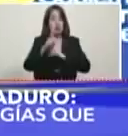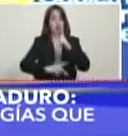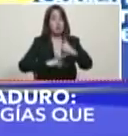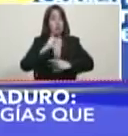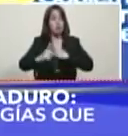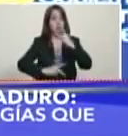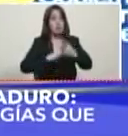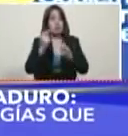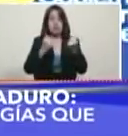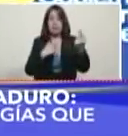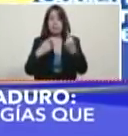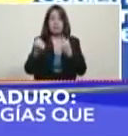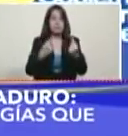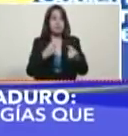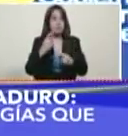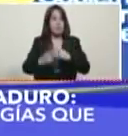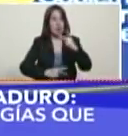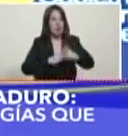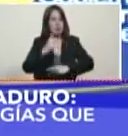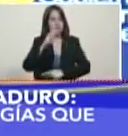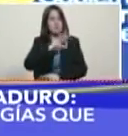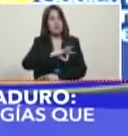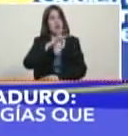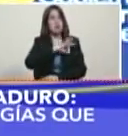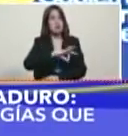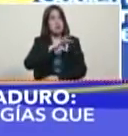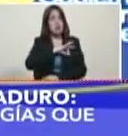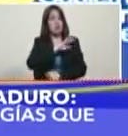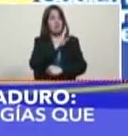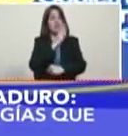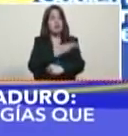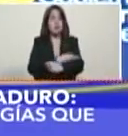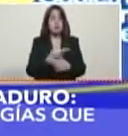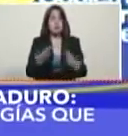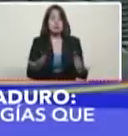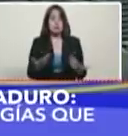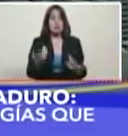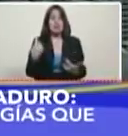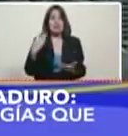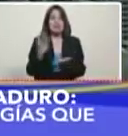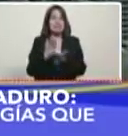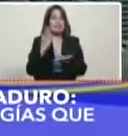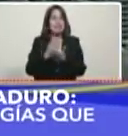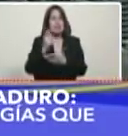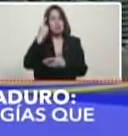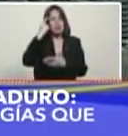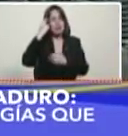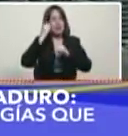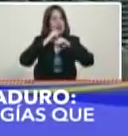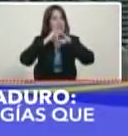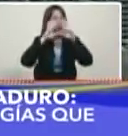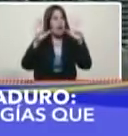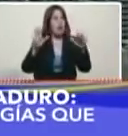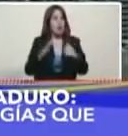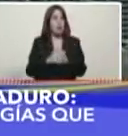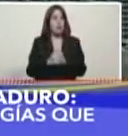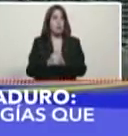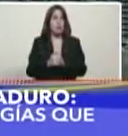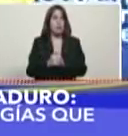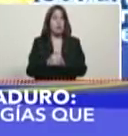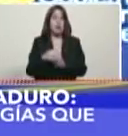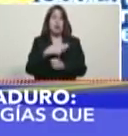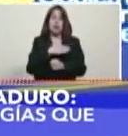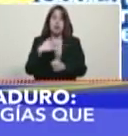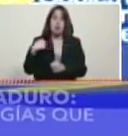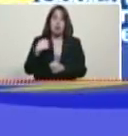fuerzas económicas, de las fuerzas de la sociedad, fue nuestro comandante Hugo Chávez. Lo tuvo siempre muy claro. Yo quiero que ustedes